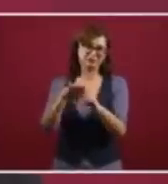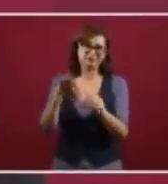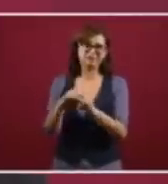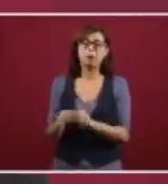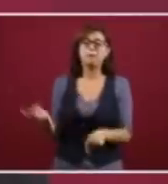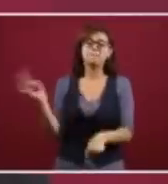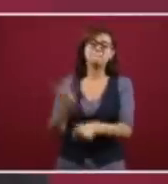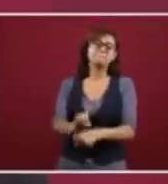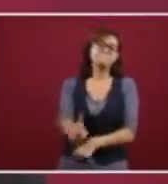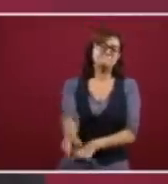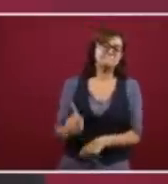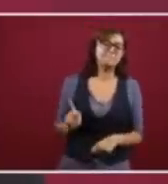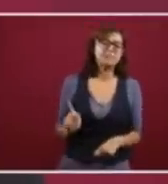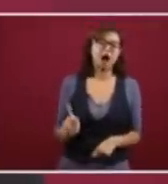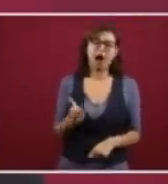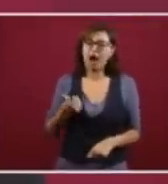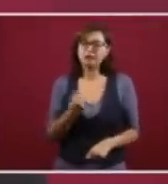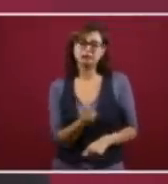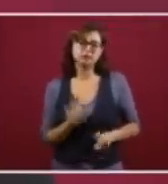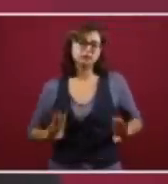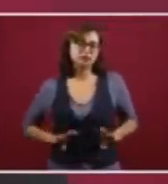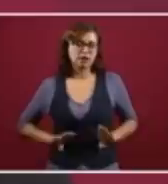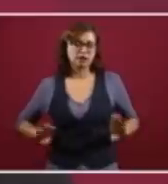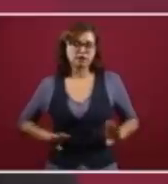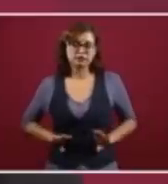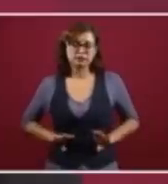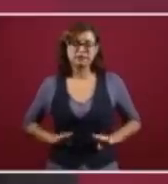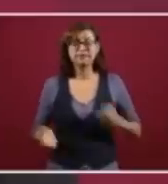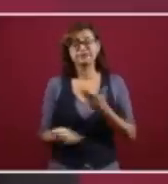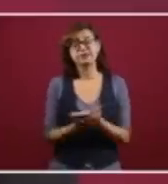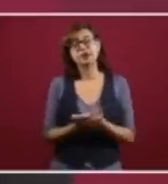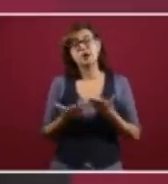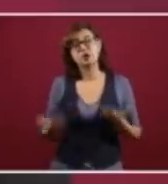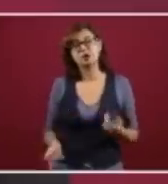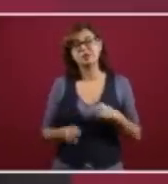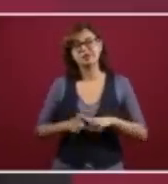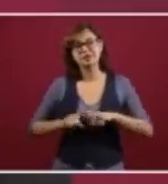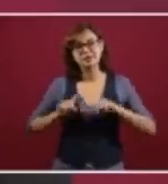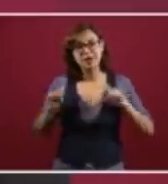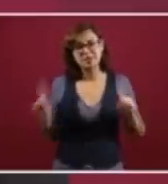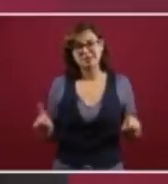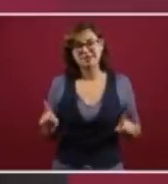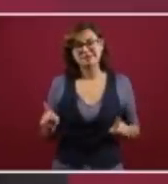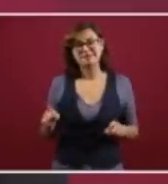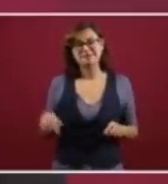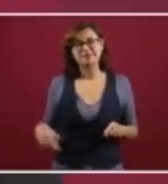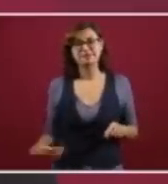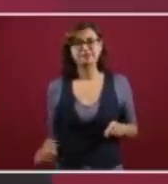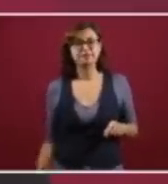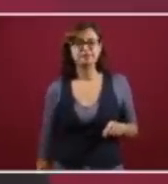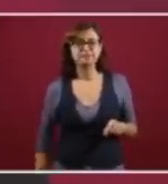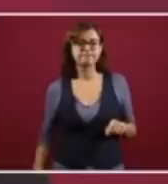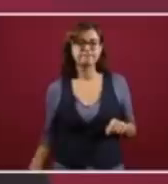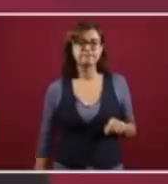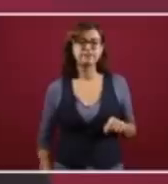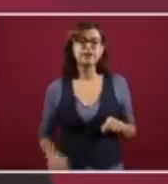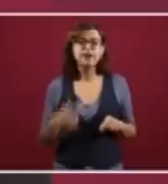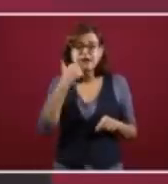simulación. Ahora lo que queremos es que haya una auténtica